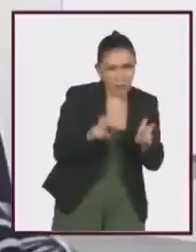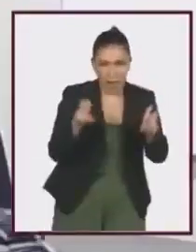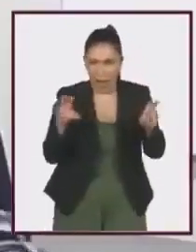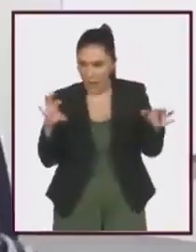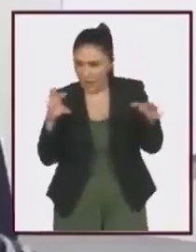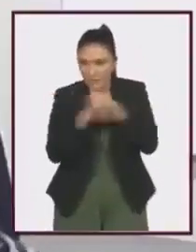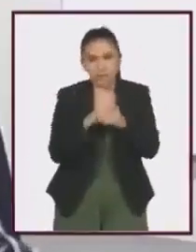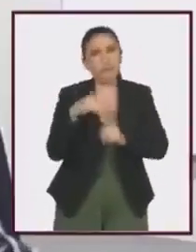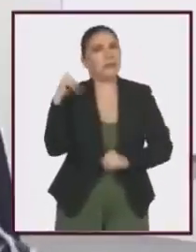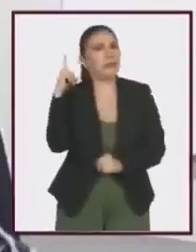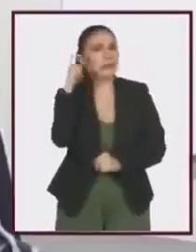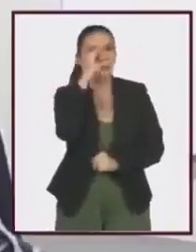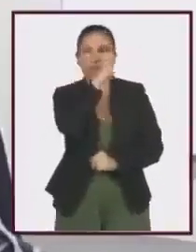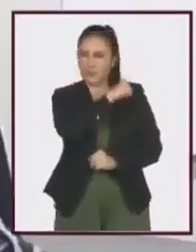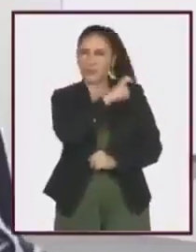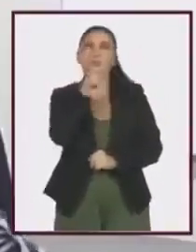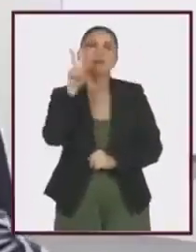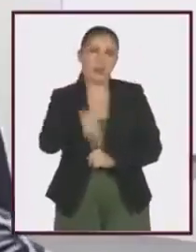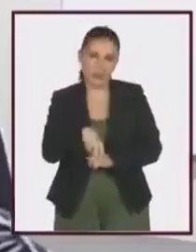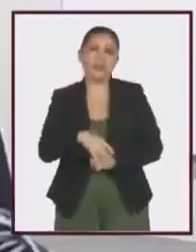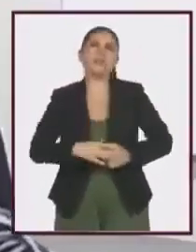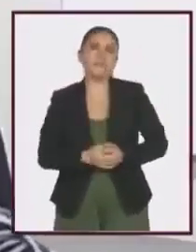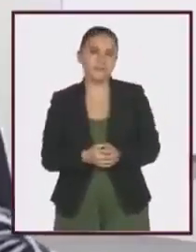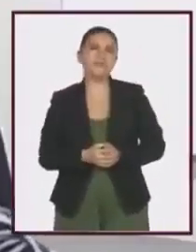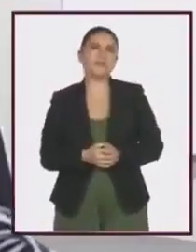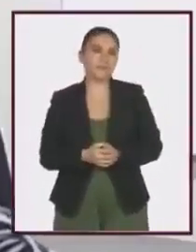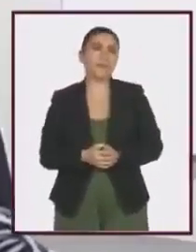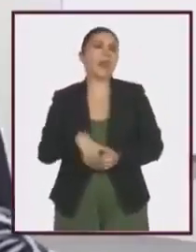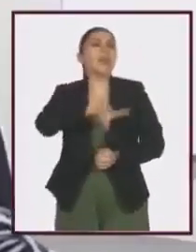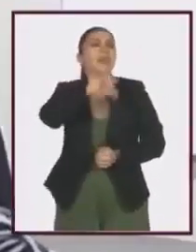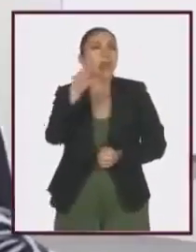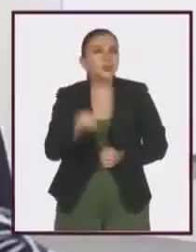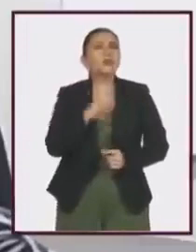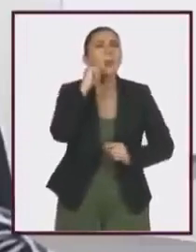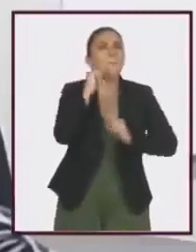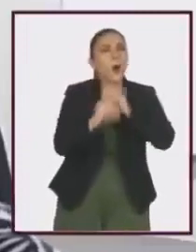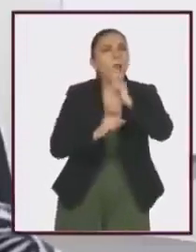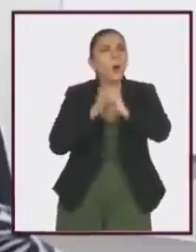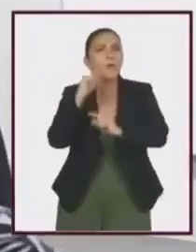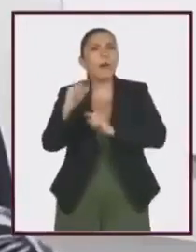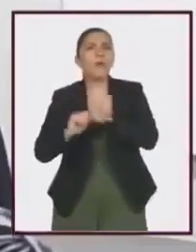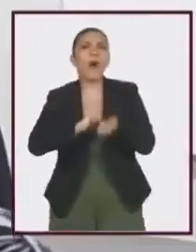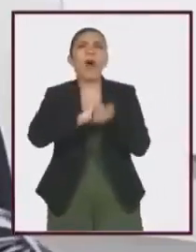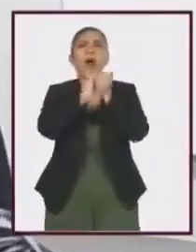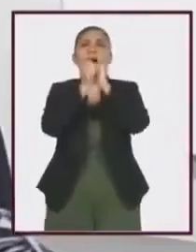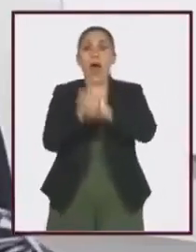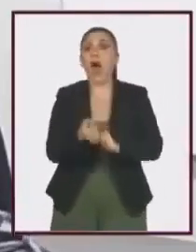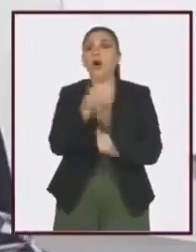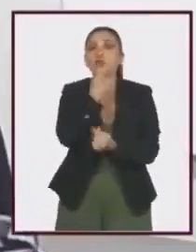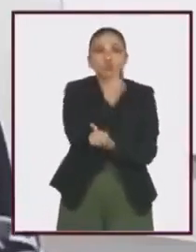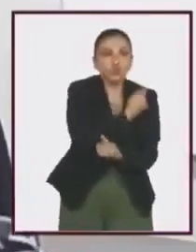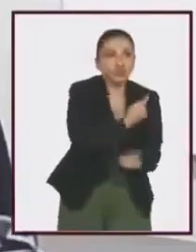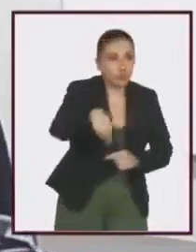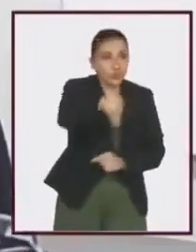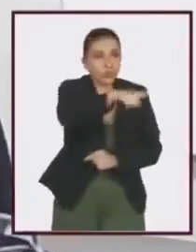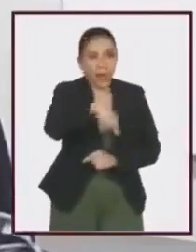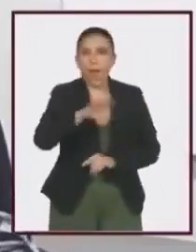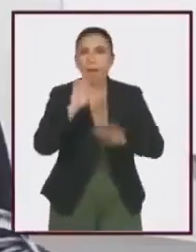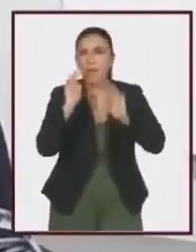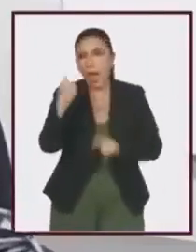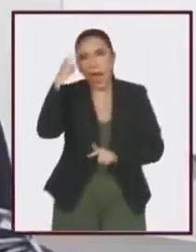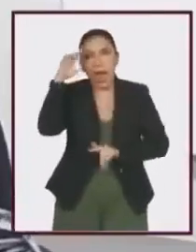campos formativos. Y paulatinamente, conforme los niños van teniendo un